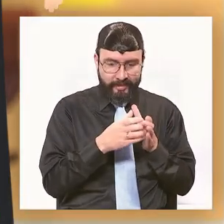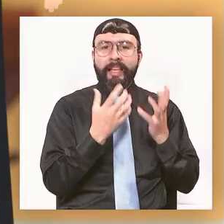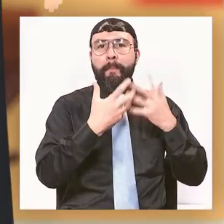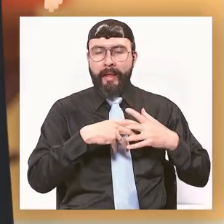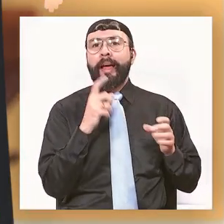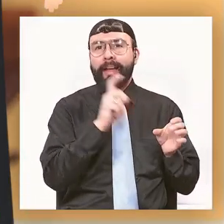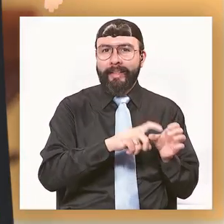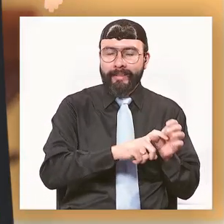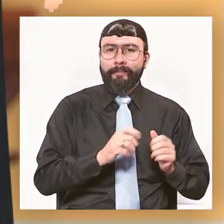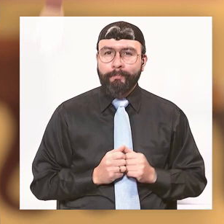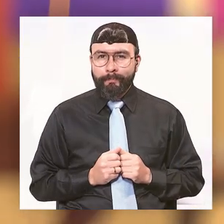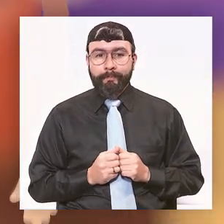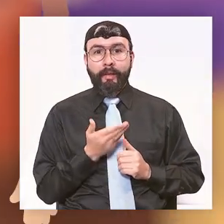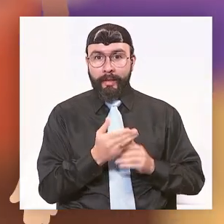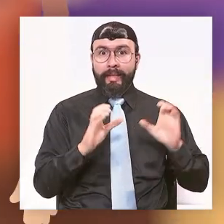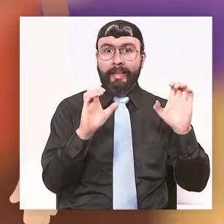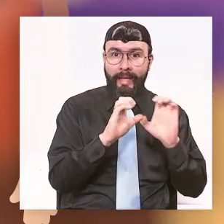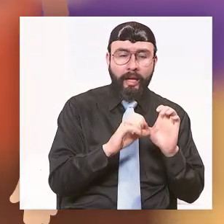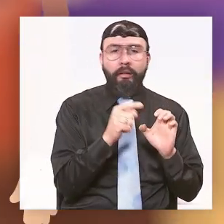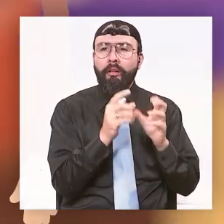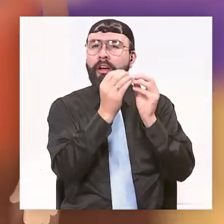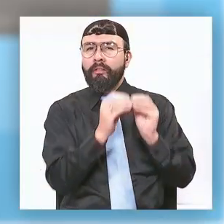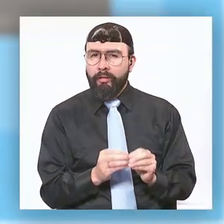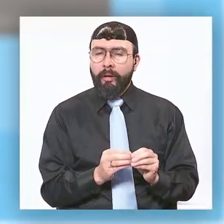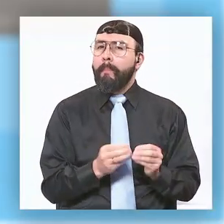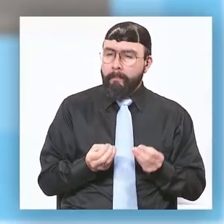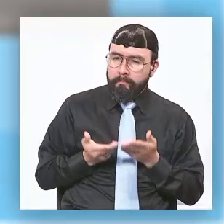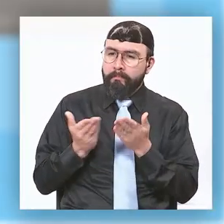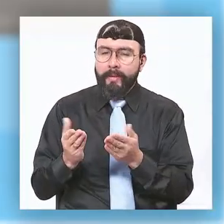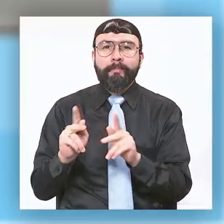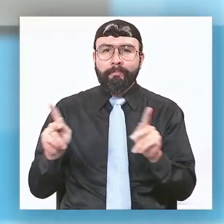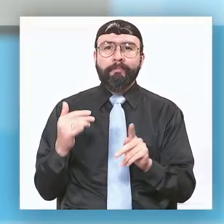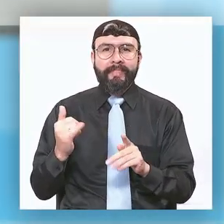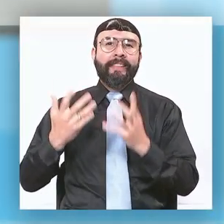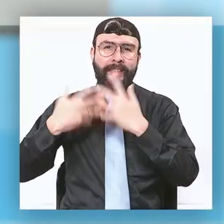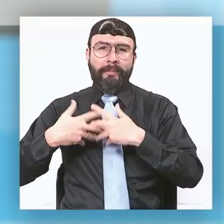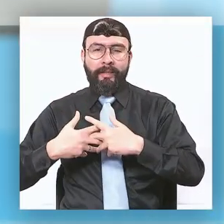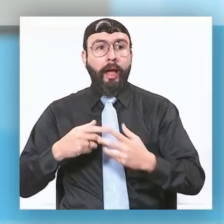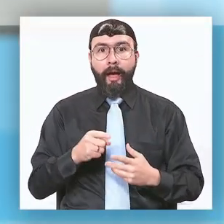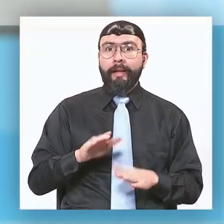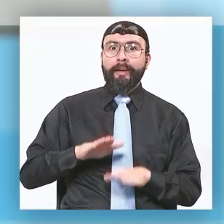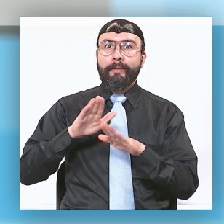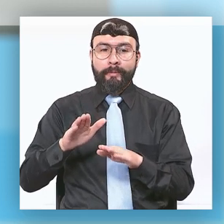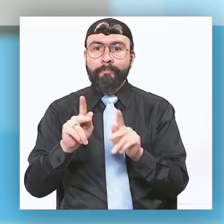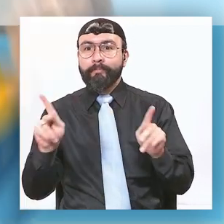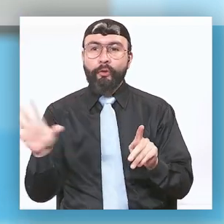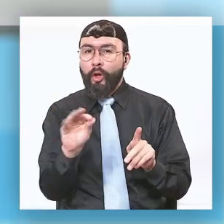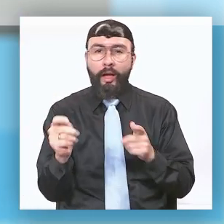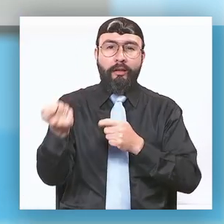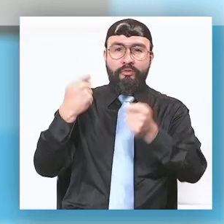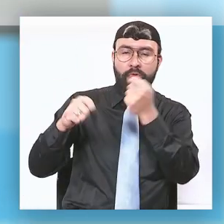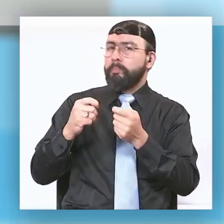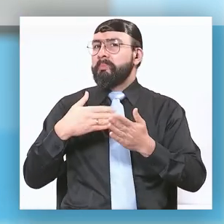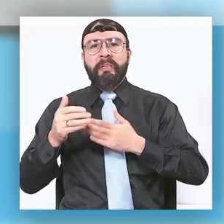constituidas como empresa. La Cámara de Comercio es una entidad creada por y para los empresarios. Representa a todos los comerciantes de la